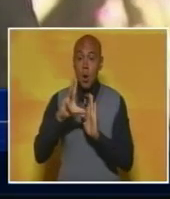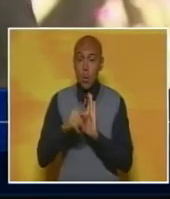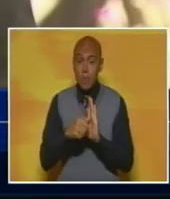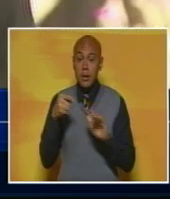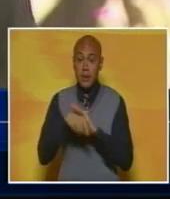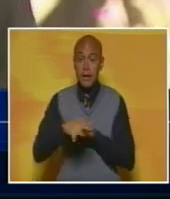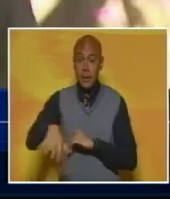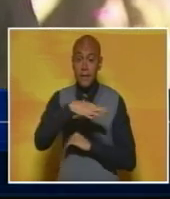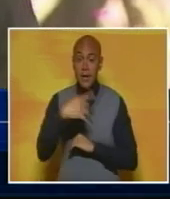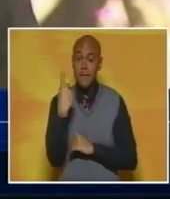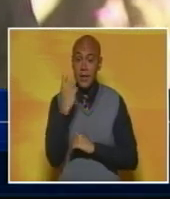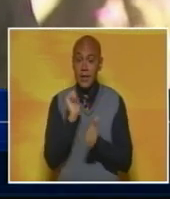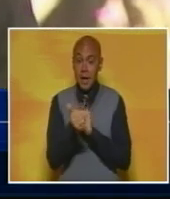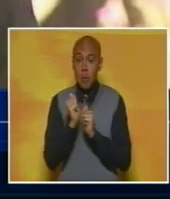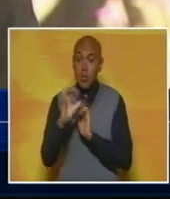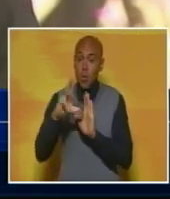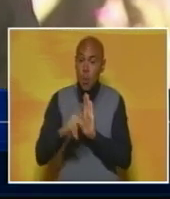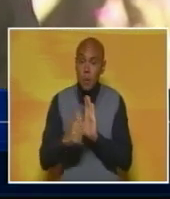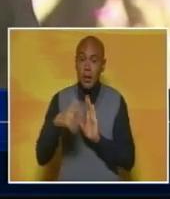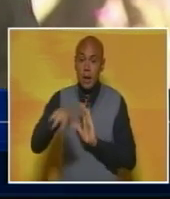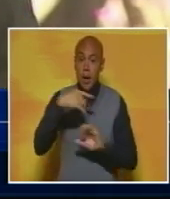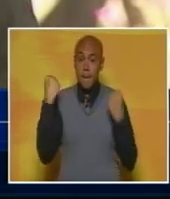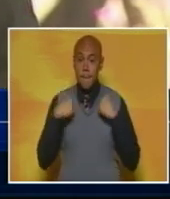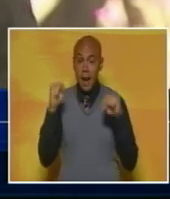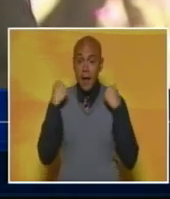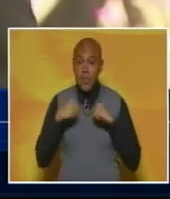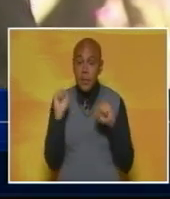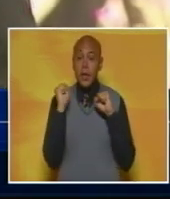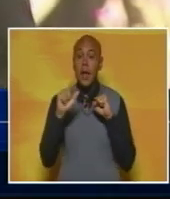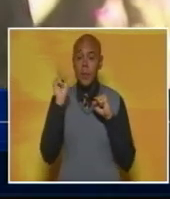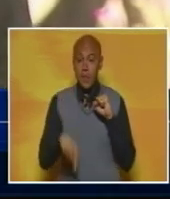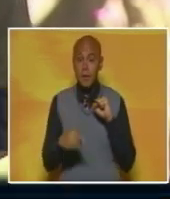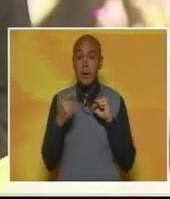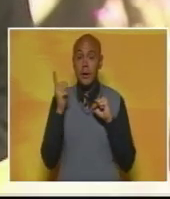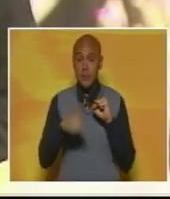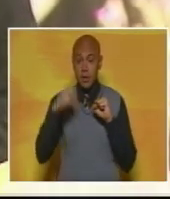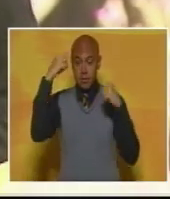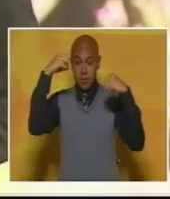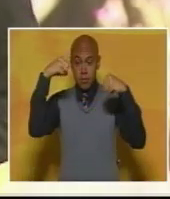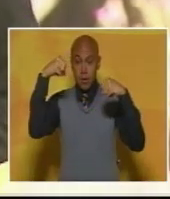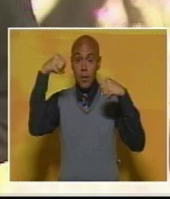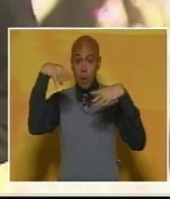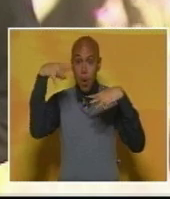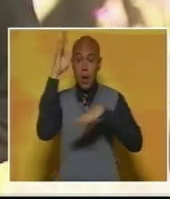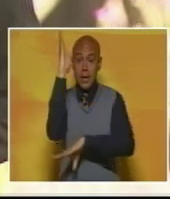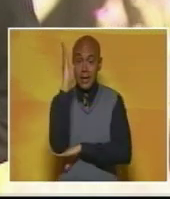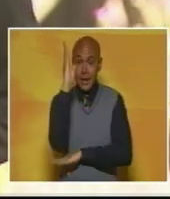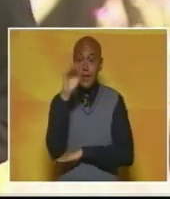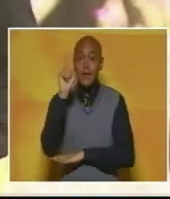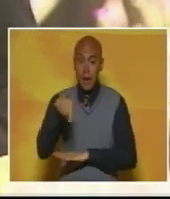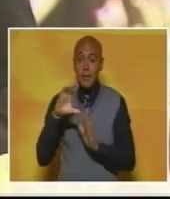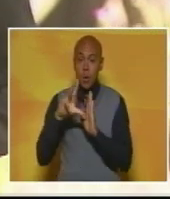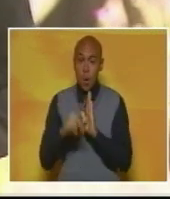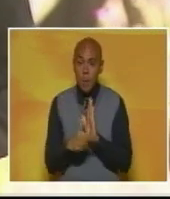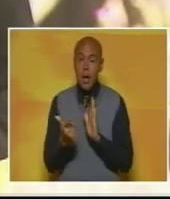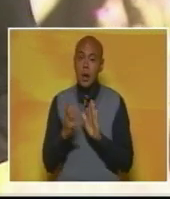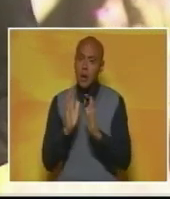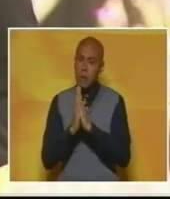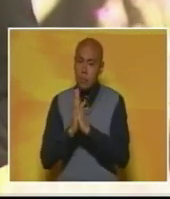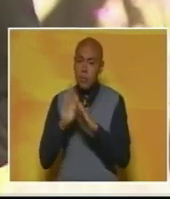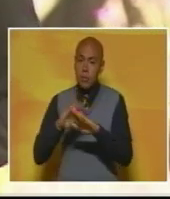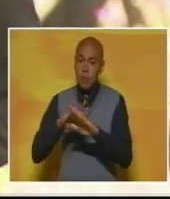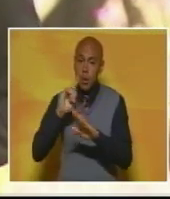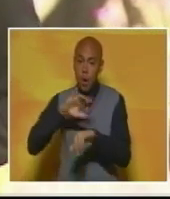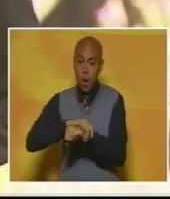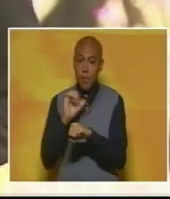los implementos deportivos para la práctica de distintas disciplinas, además del alumbrado de la iglesia San Pablo Apóstol, por lo que piden presencia policial en